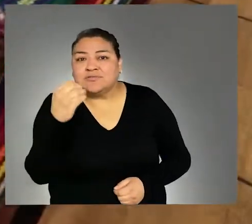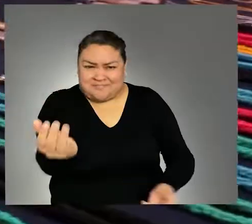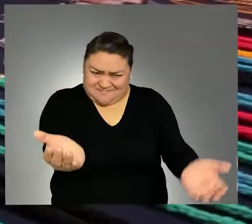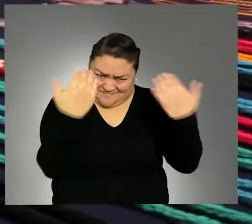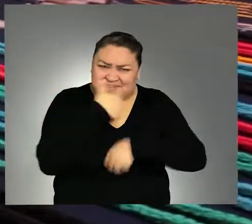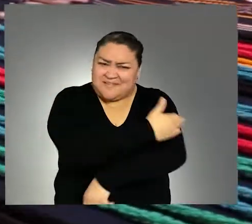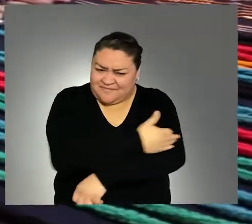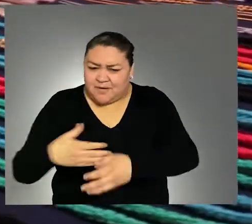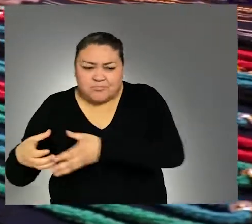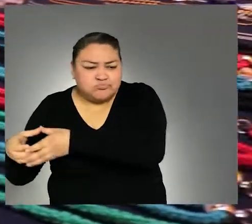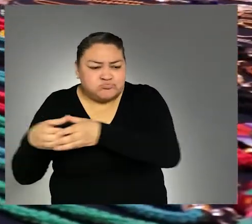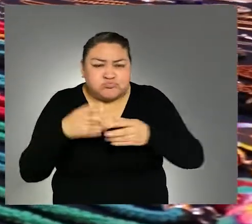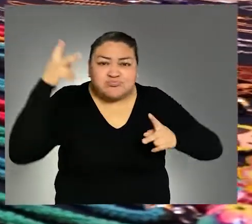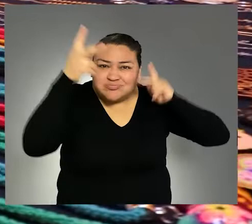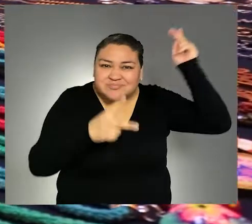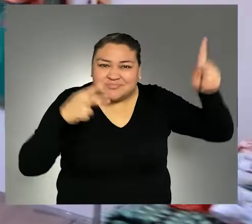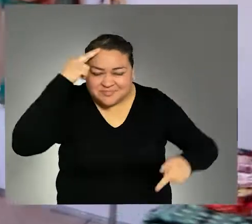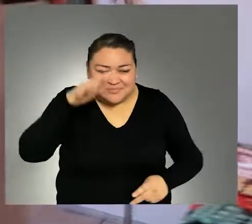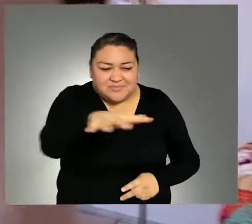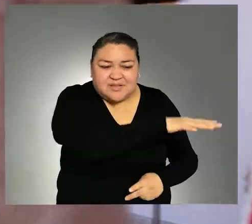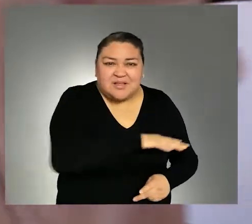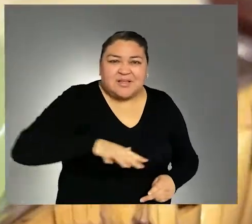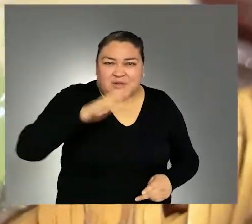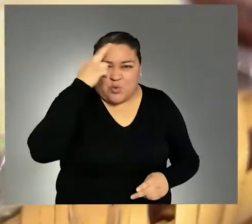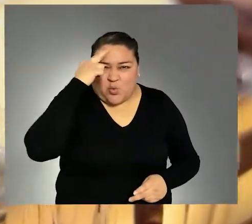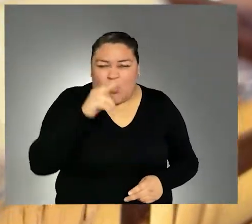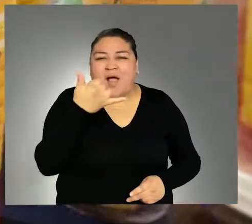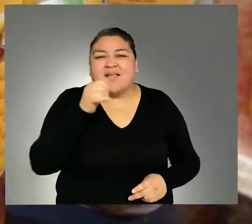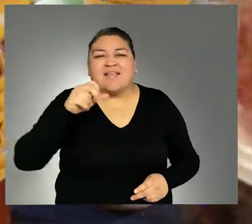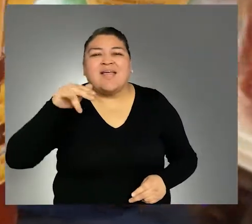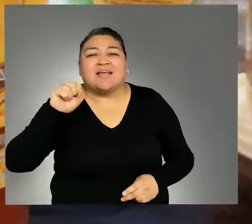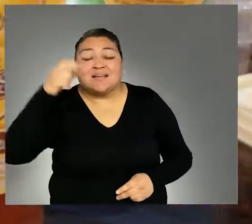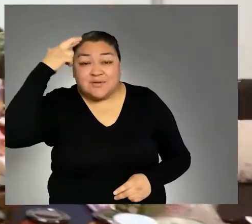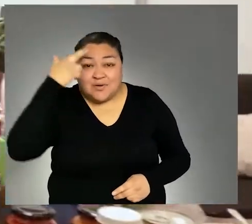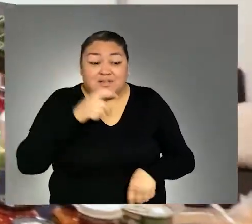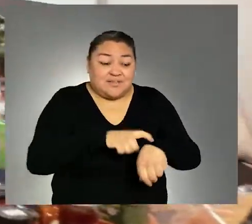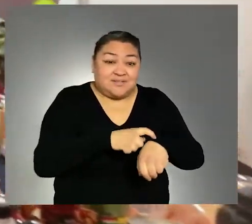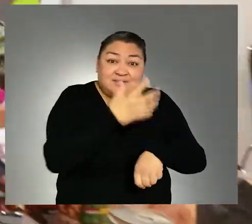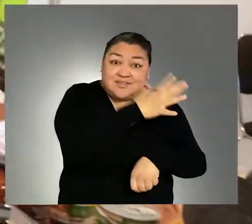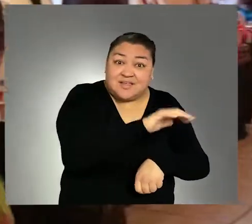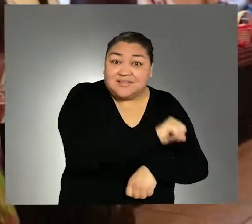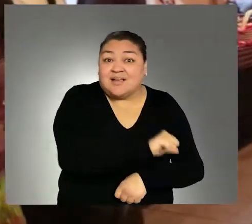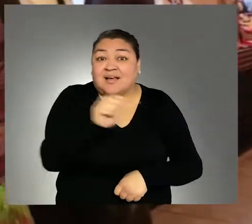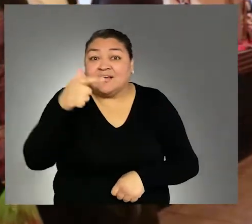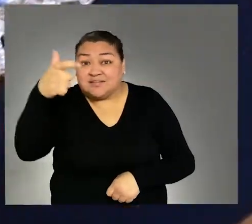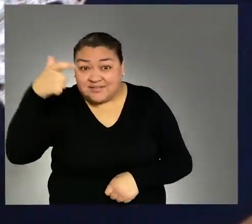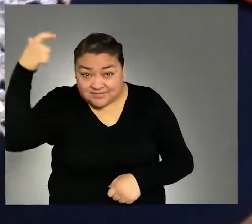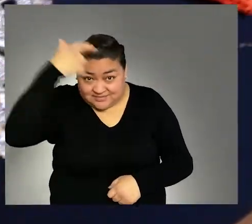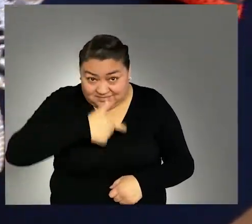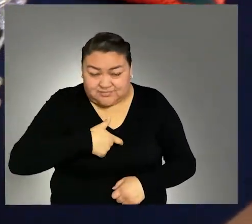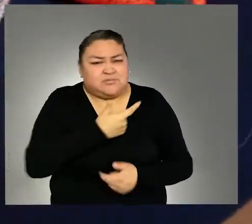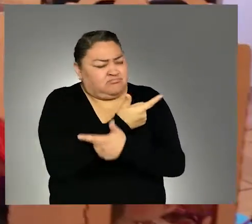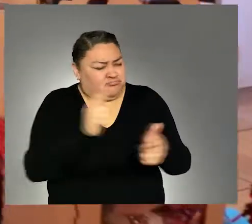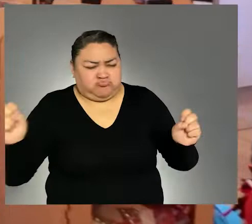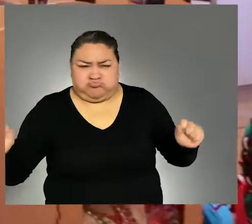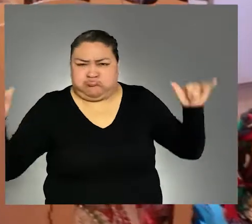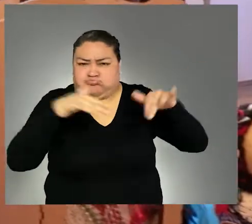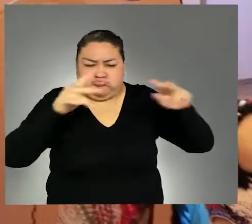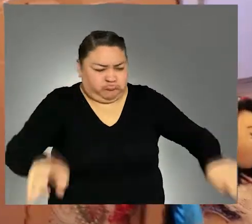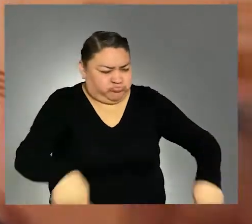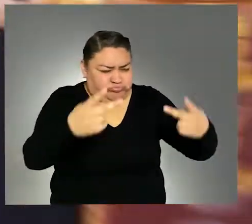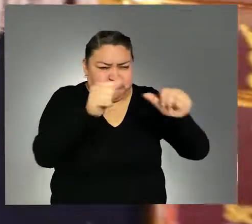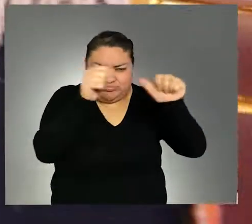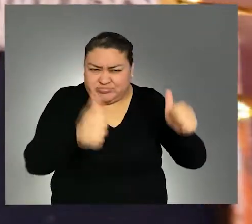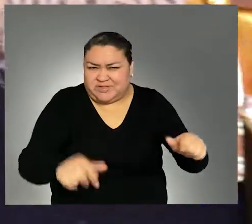octubre. Asiste con toda la familia al Centro de Convenciones William O. Jenkins de 10 a 19 horas con entrada libre.